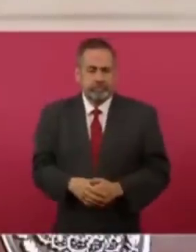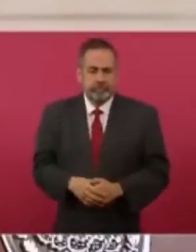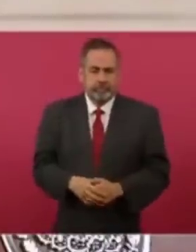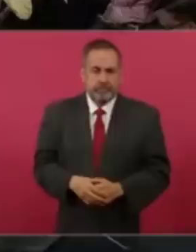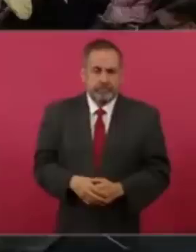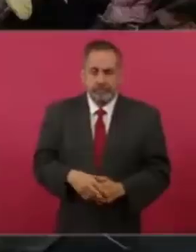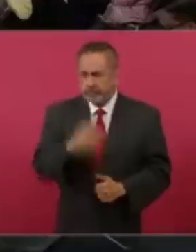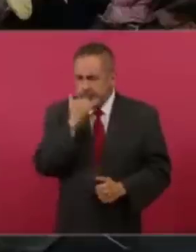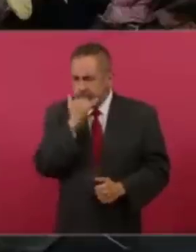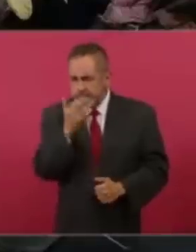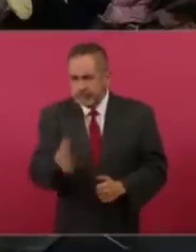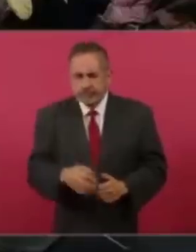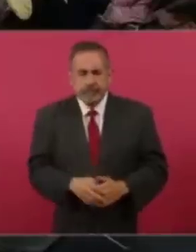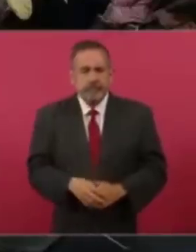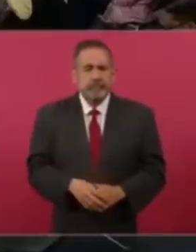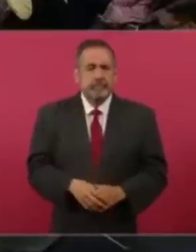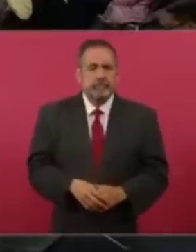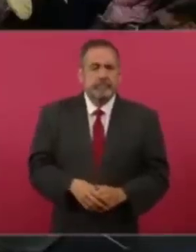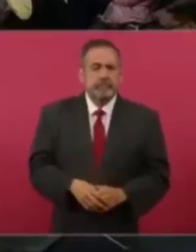¿Mande?